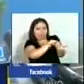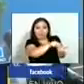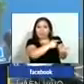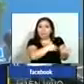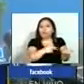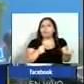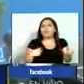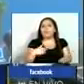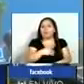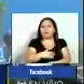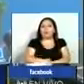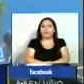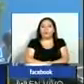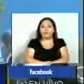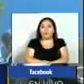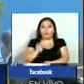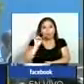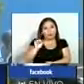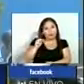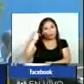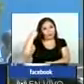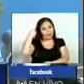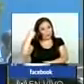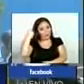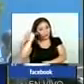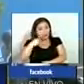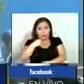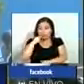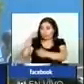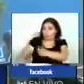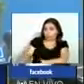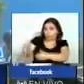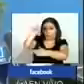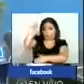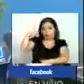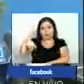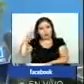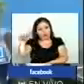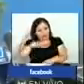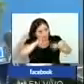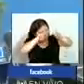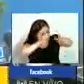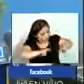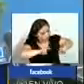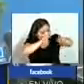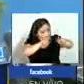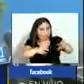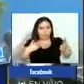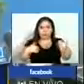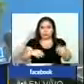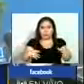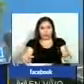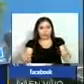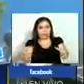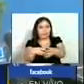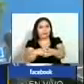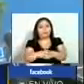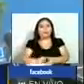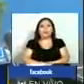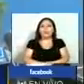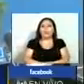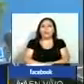Sabemos que es importante, van a ser las autoridades correspondientes las que hagan todo ese análisis. Existe ya una comisión por parte